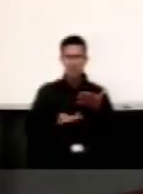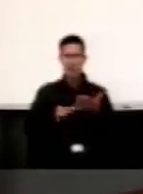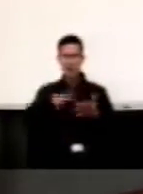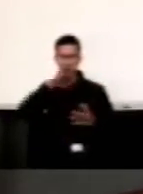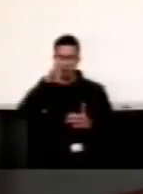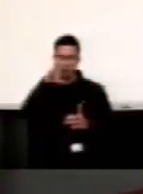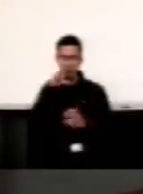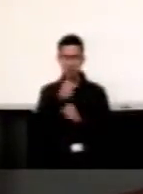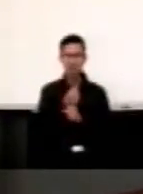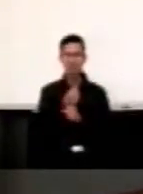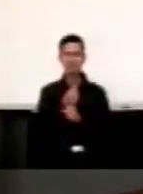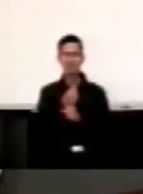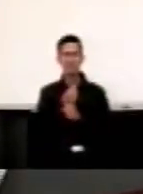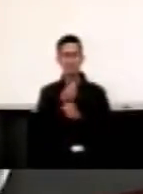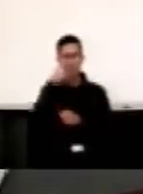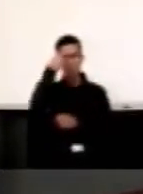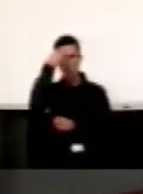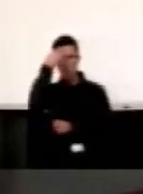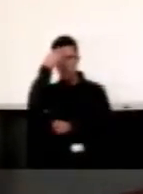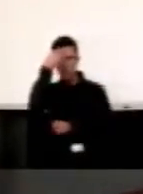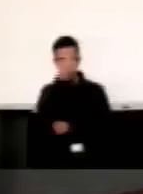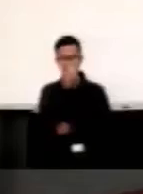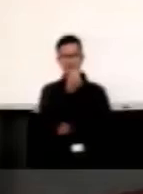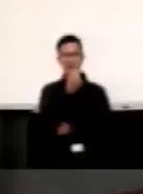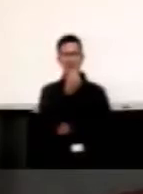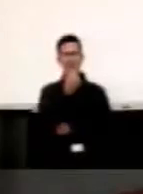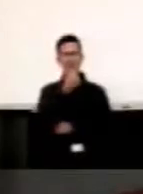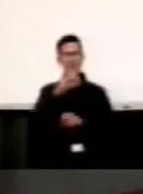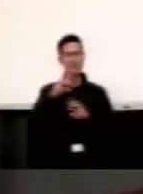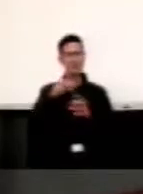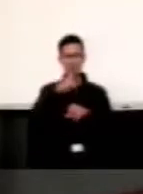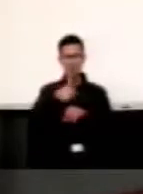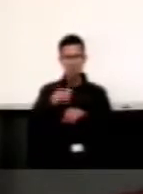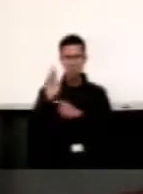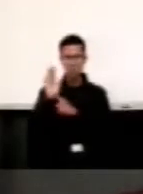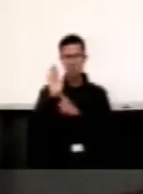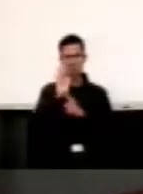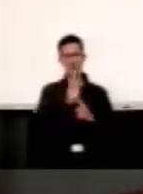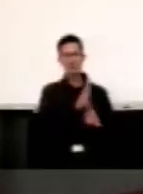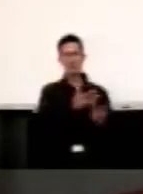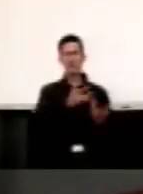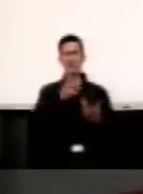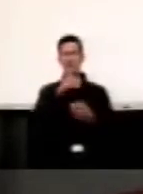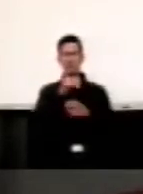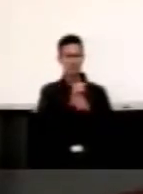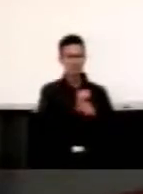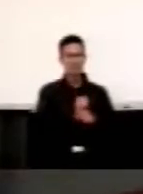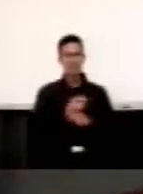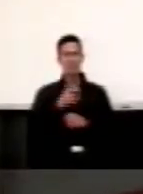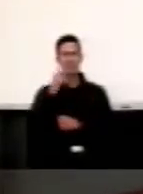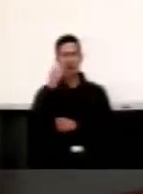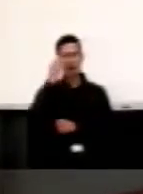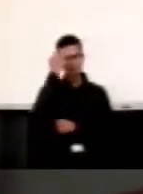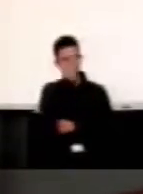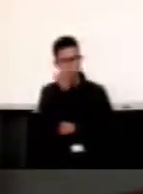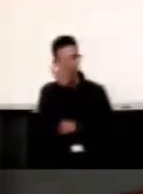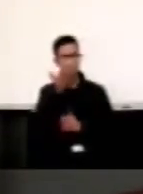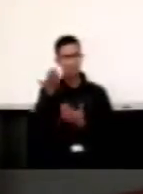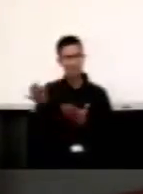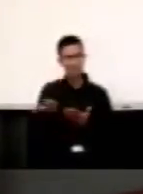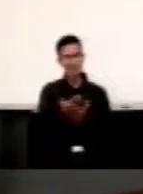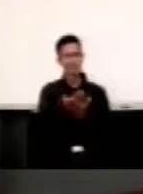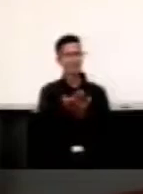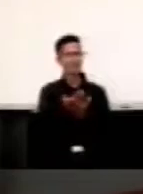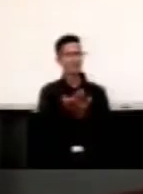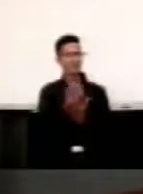los atrapa porque trae el número, trae el dato duro, y luego trae el análisis, y luego trae la reflexión, y luego la propuesta.